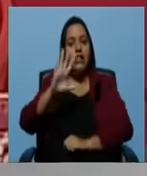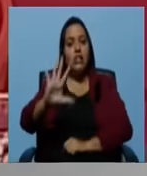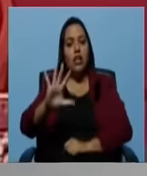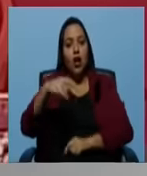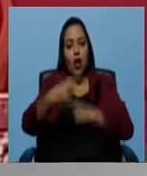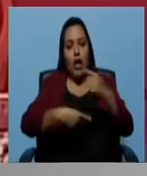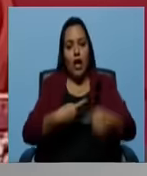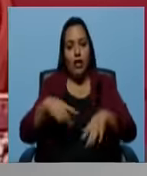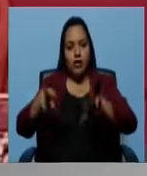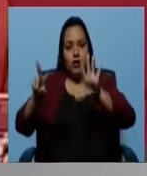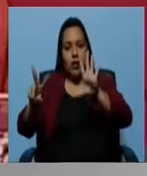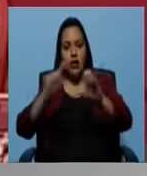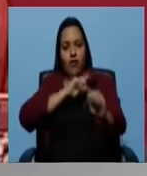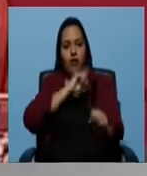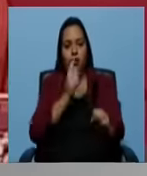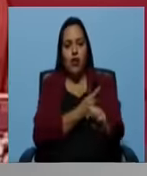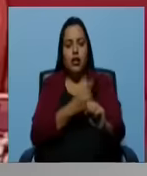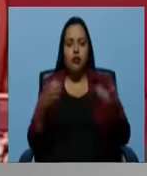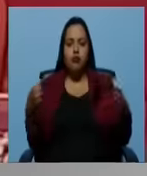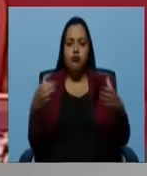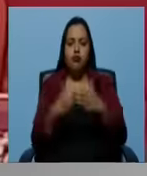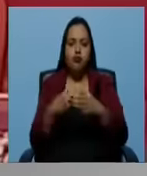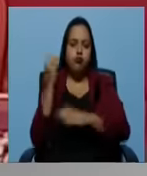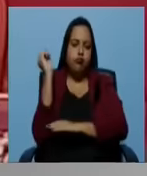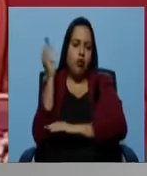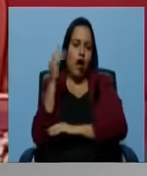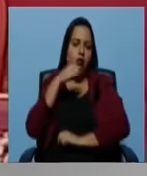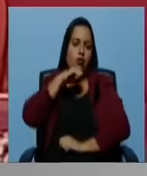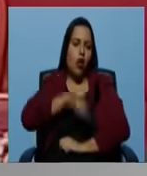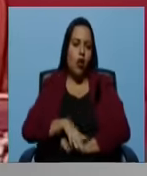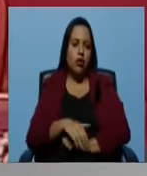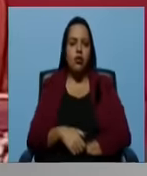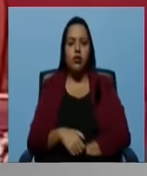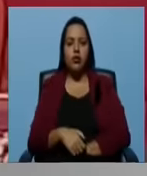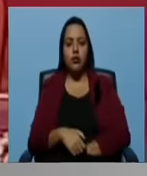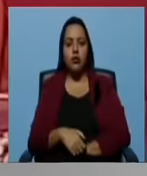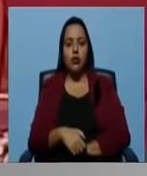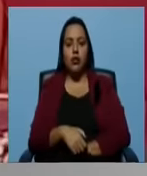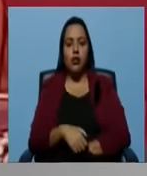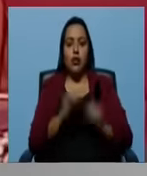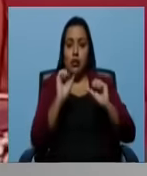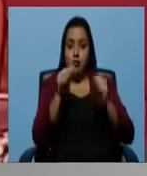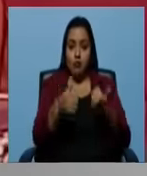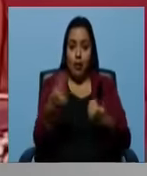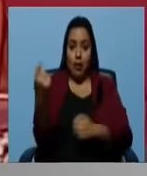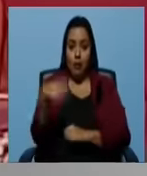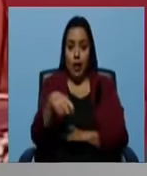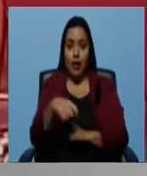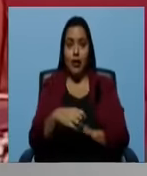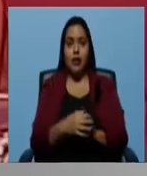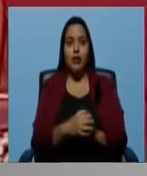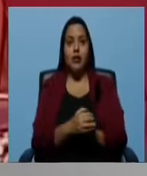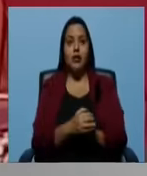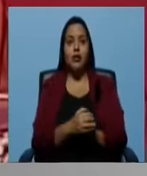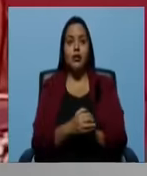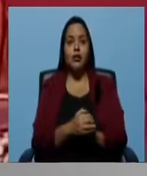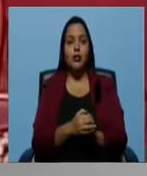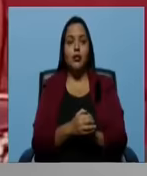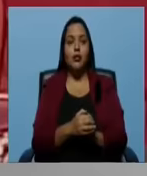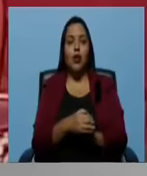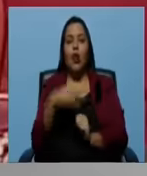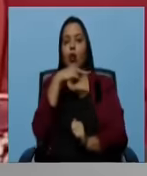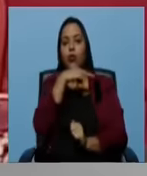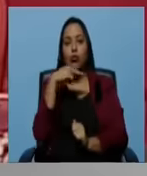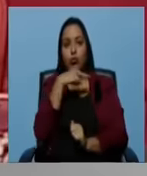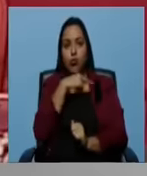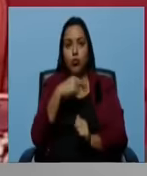5 generaciones y 7 fuerzas, para el Congreso del Bloque Histórico, que es ahora a principios del mes de